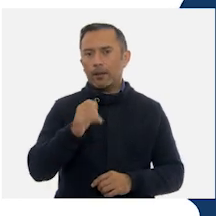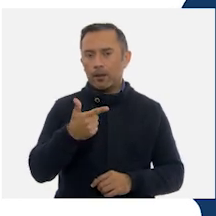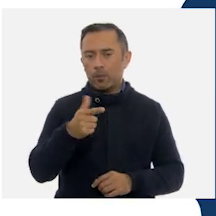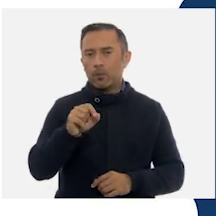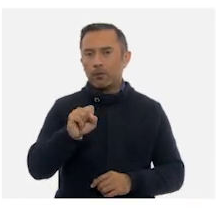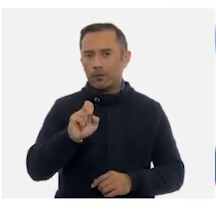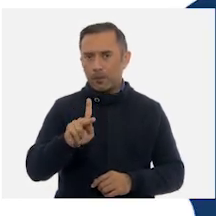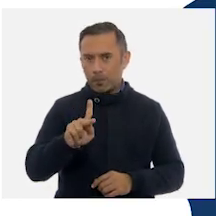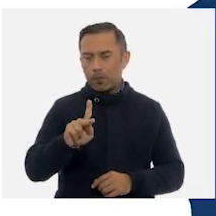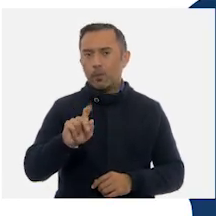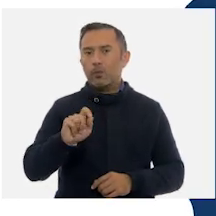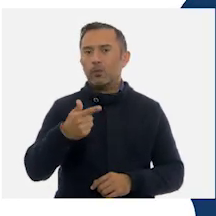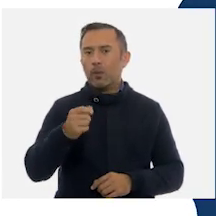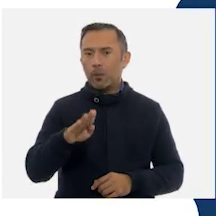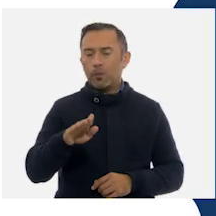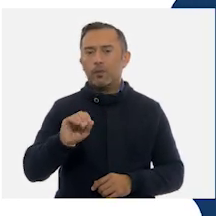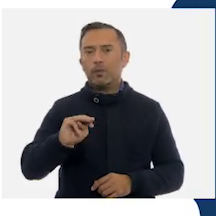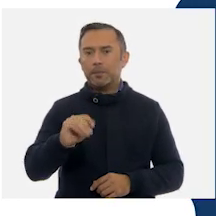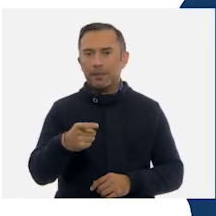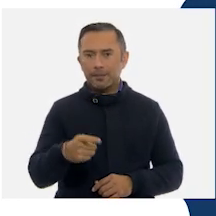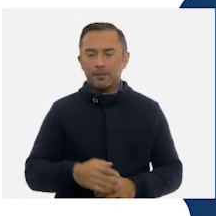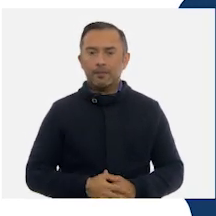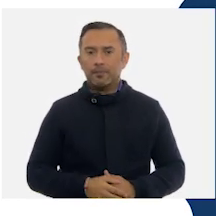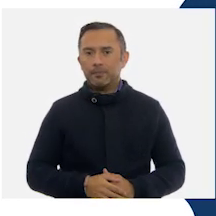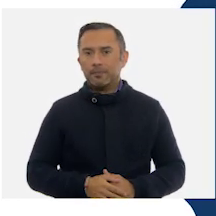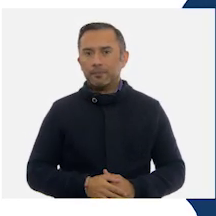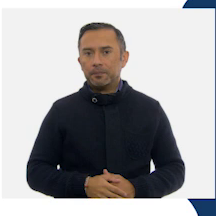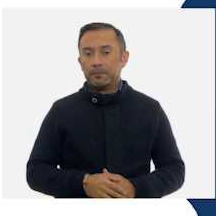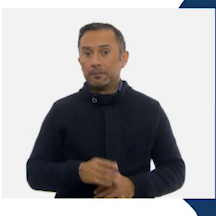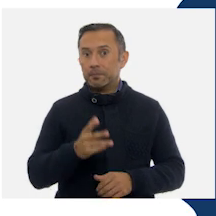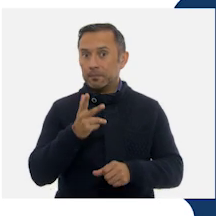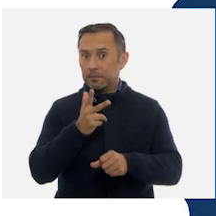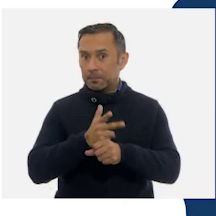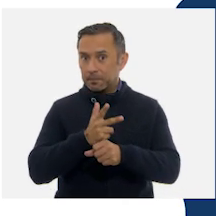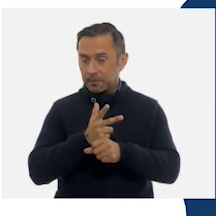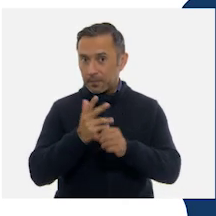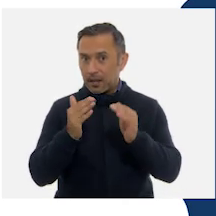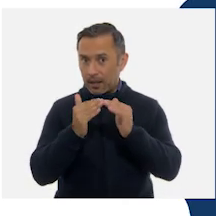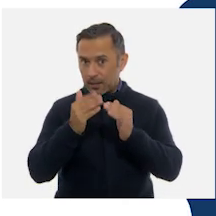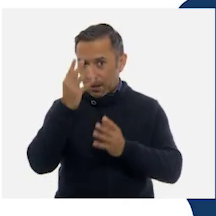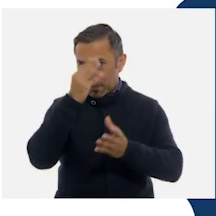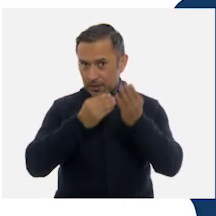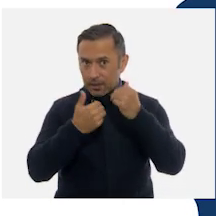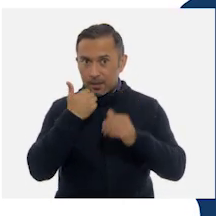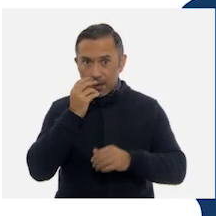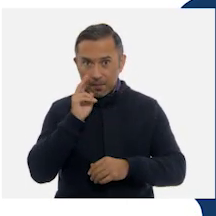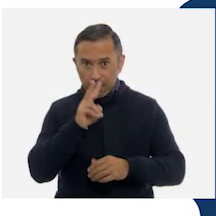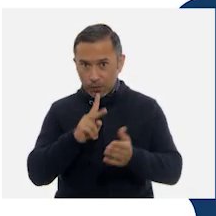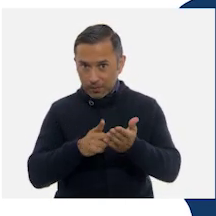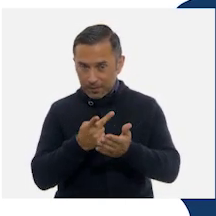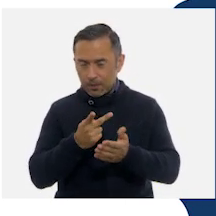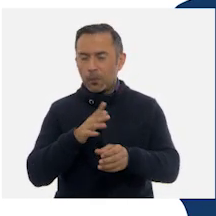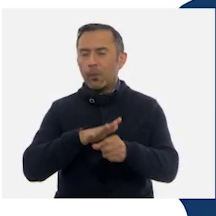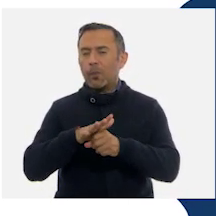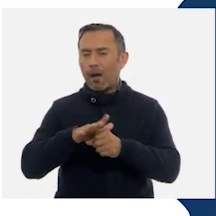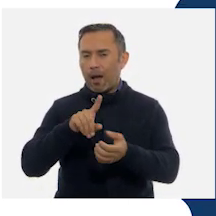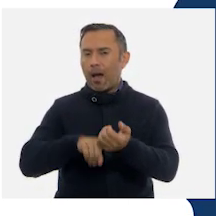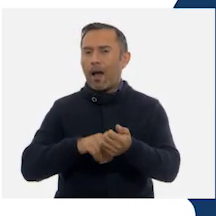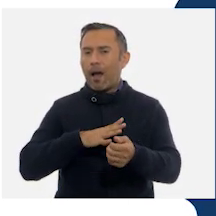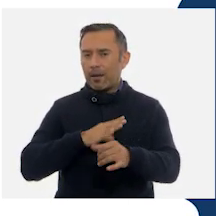conalitec.cep.gov.mx. Si quieres volver a ver los programas de Aprende en Casa, los puedes encontrar en la siguiente liga: